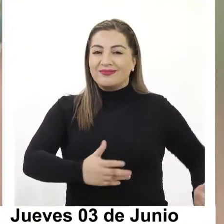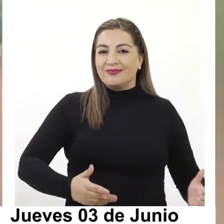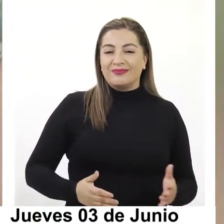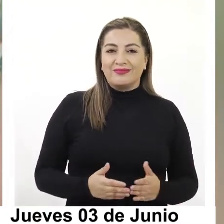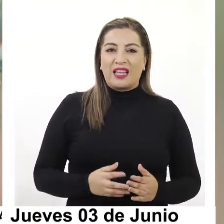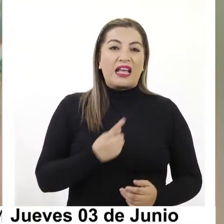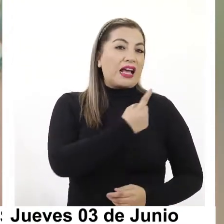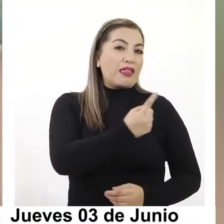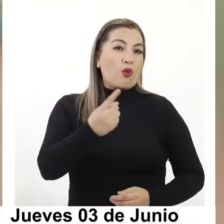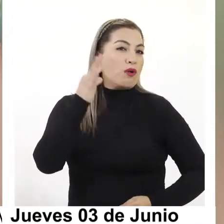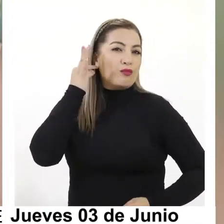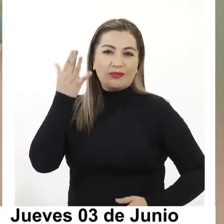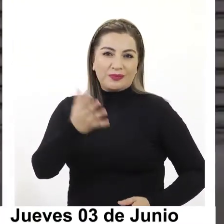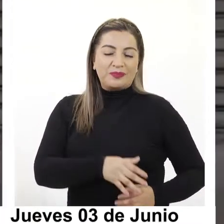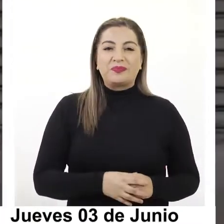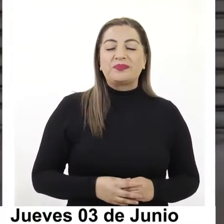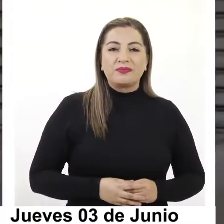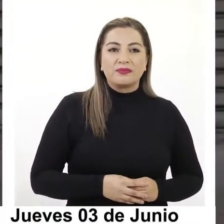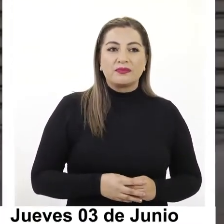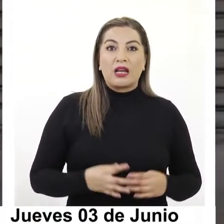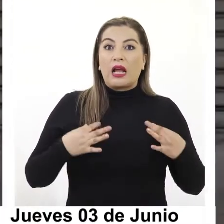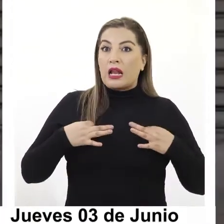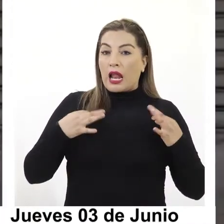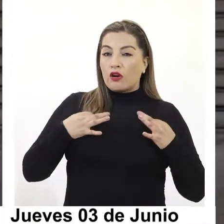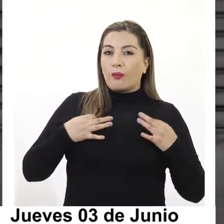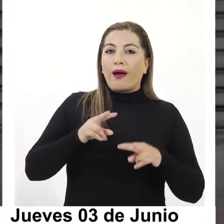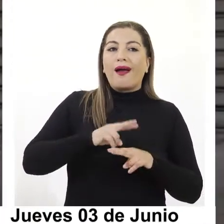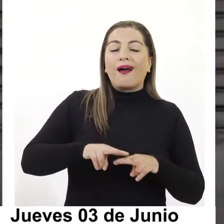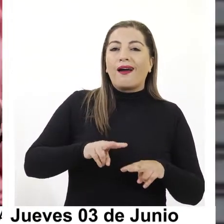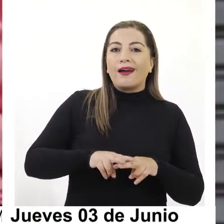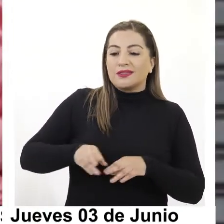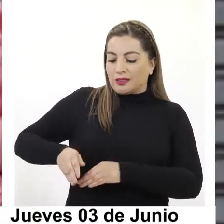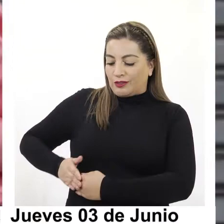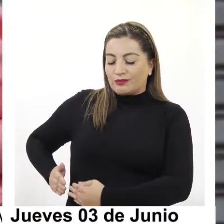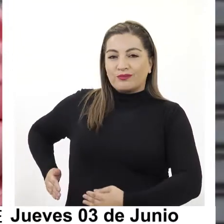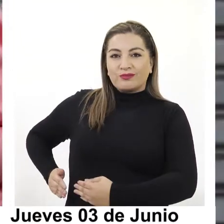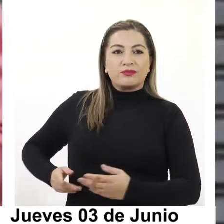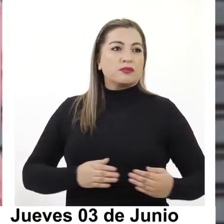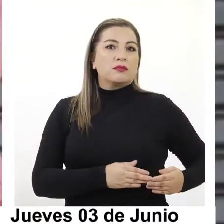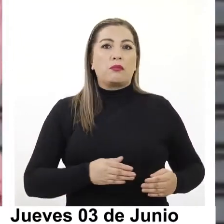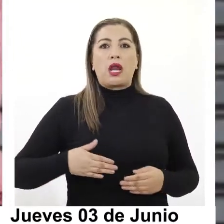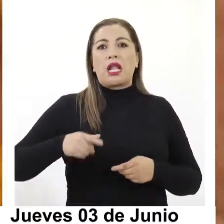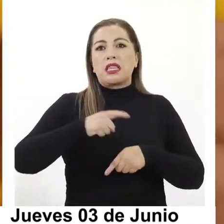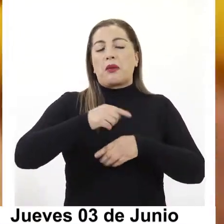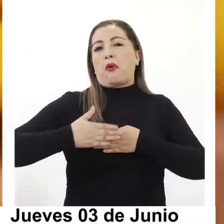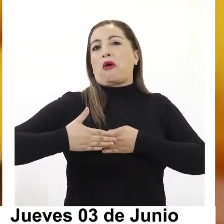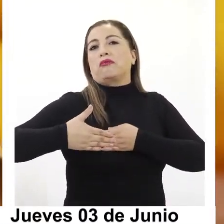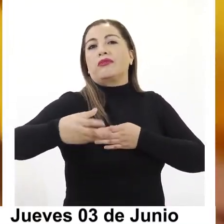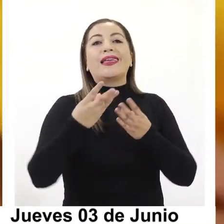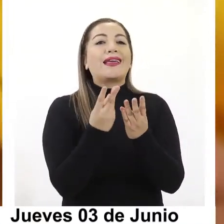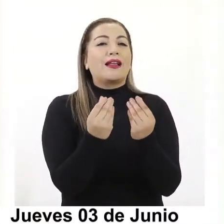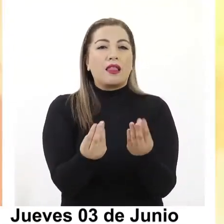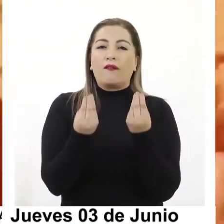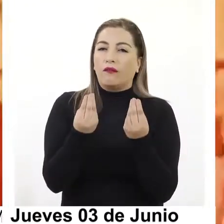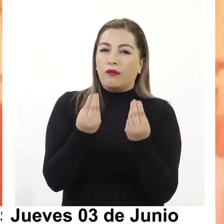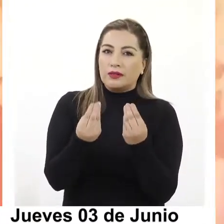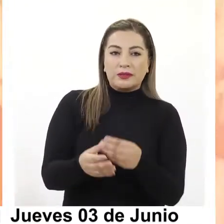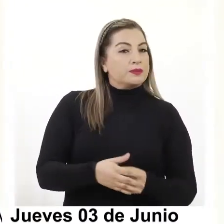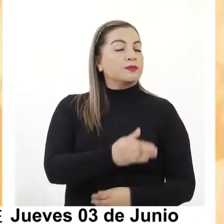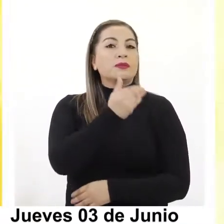cada mes. Las prendas están hechas con la intención de ser de larga duración y alta calidad.